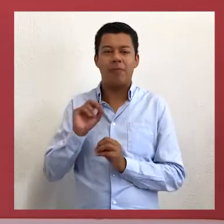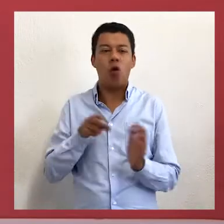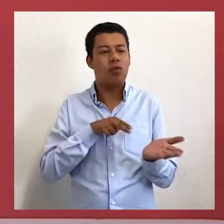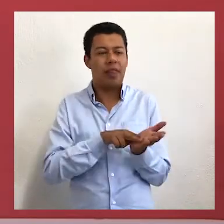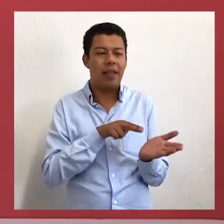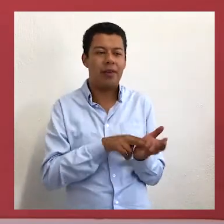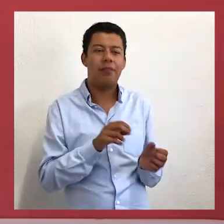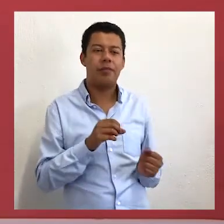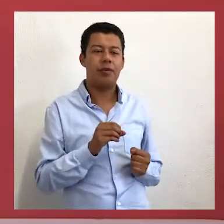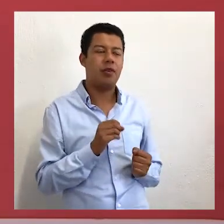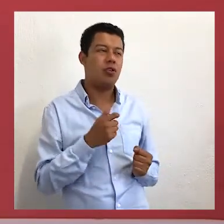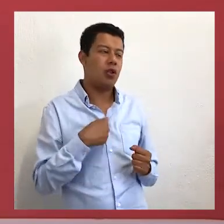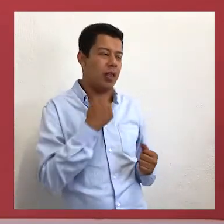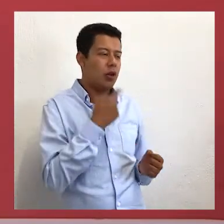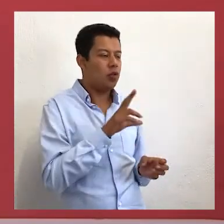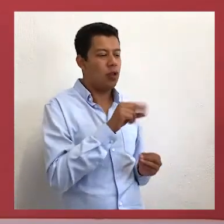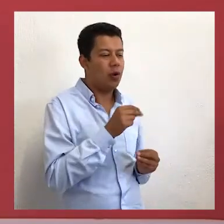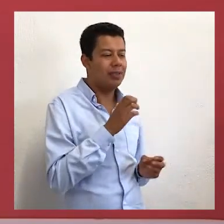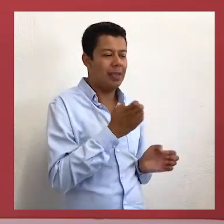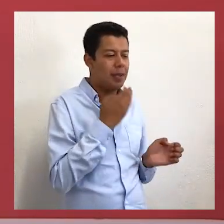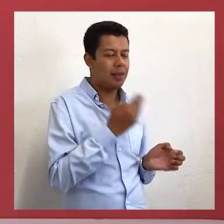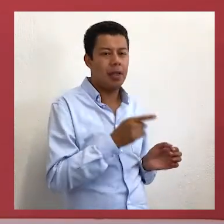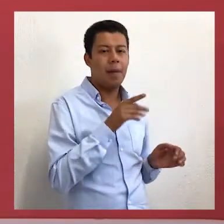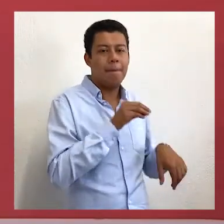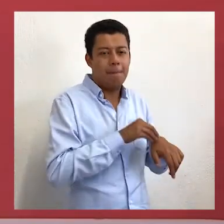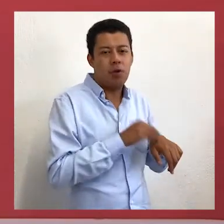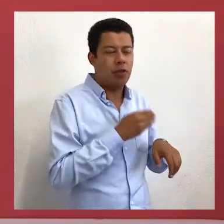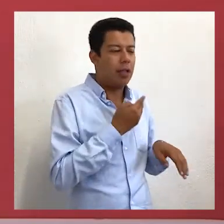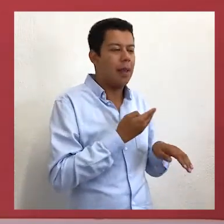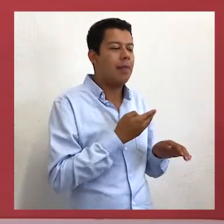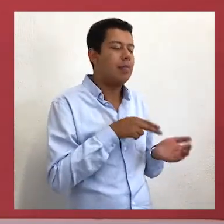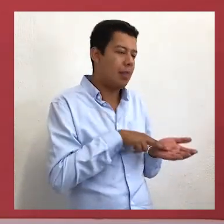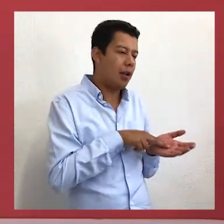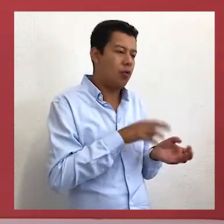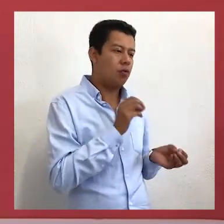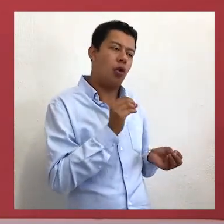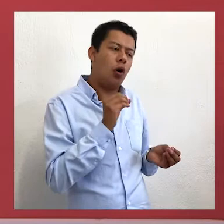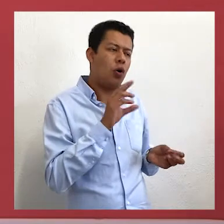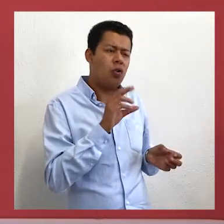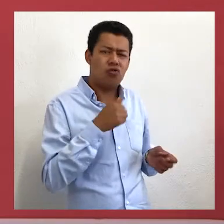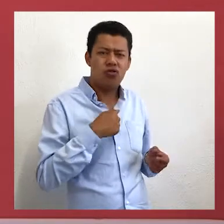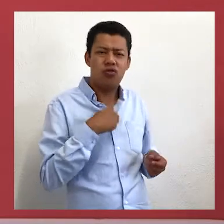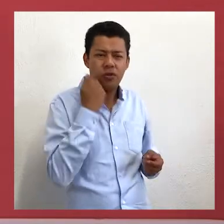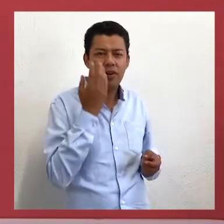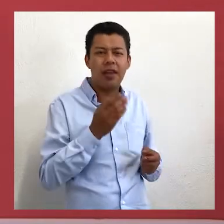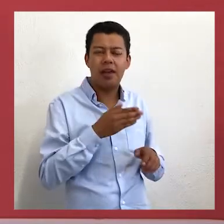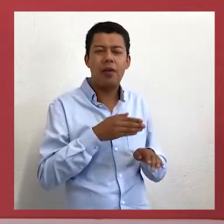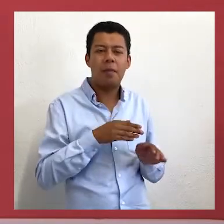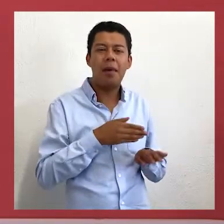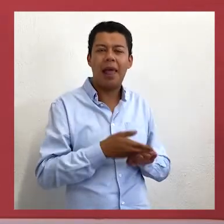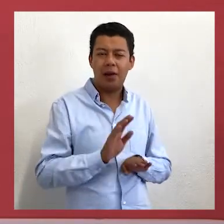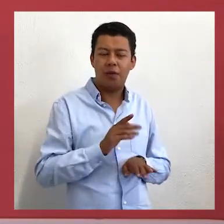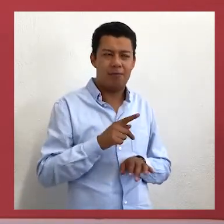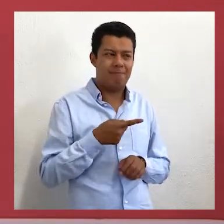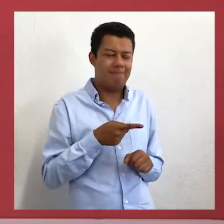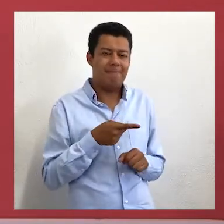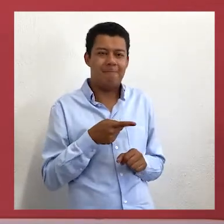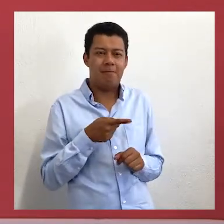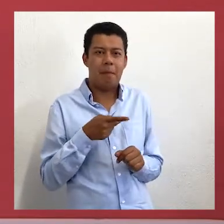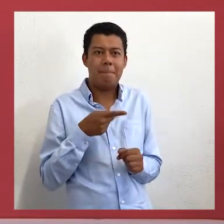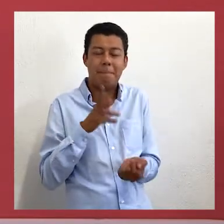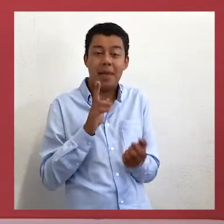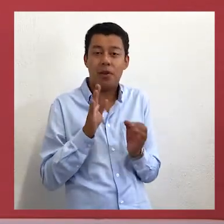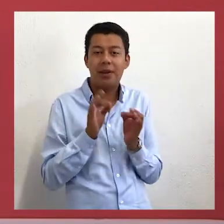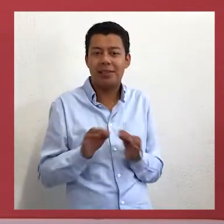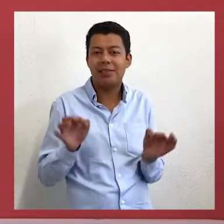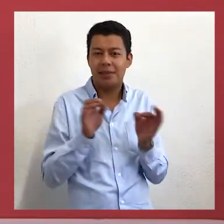Y si al día siguiente yo digo, está bien, usa el negro, él va a decir, no, ya no lo quiero, quiero el blanco. Aparentemente yo dijera, uy, está en contra mía, ¿qué